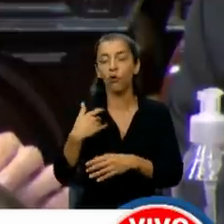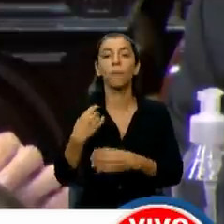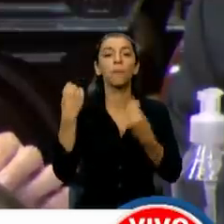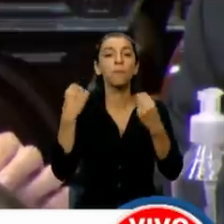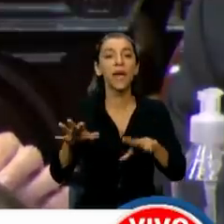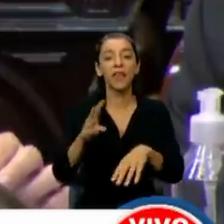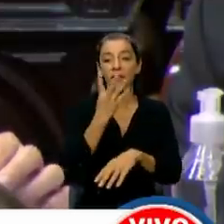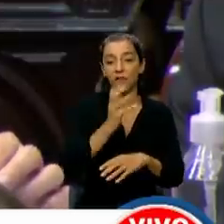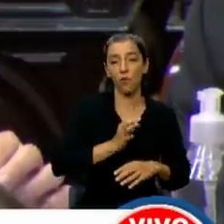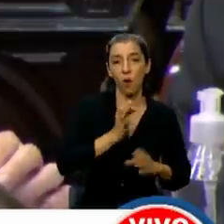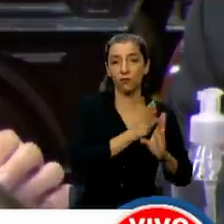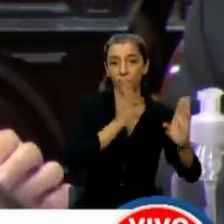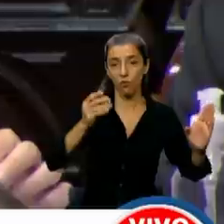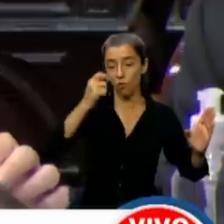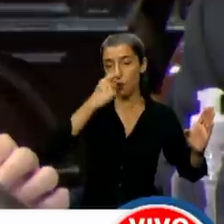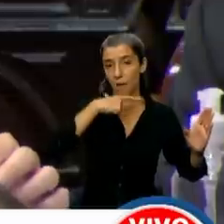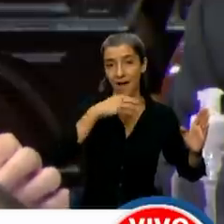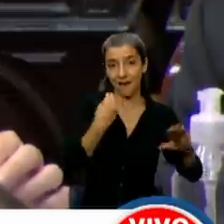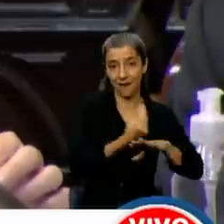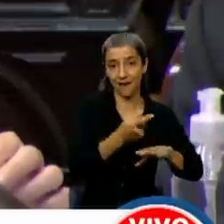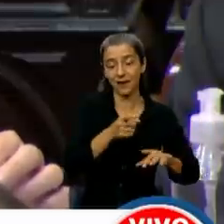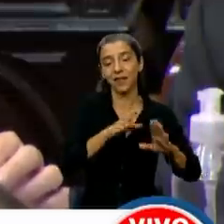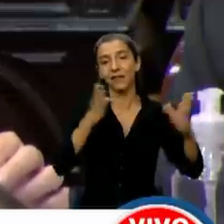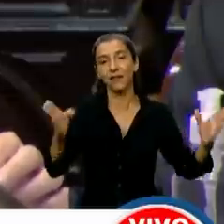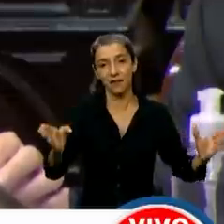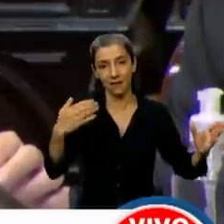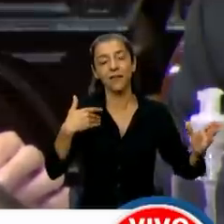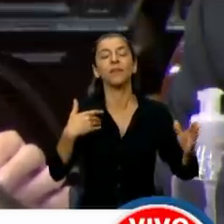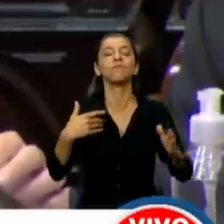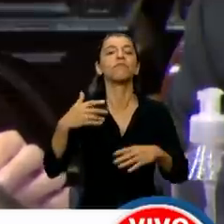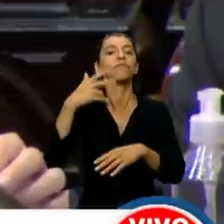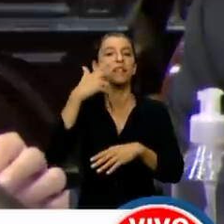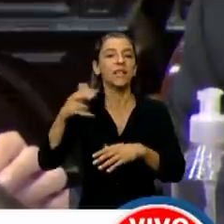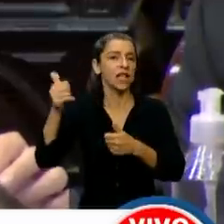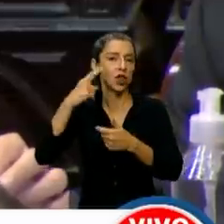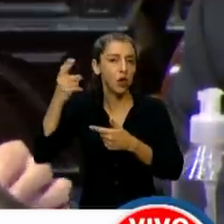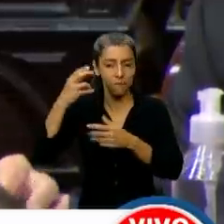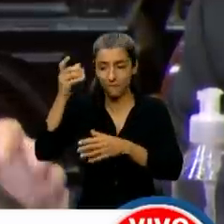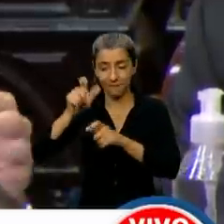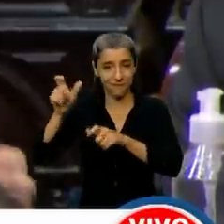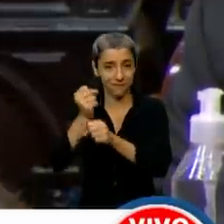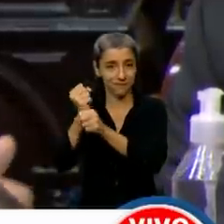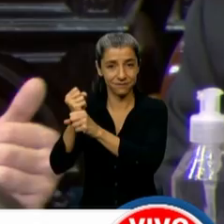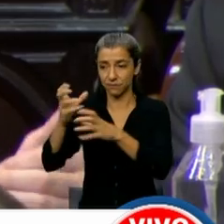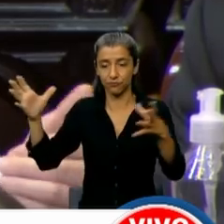del gobierno de macri fue de 276 mil 300 puestos de trabajo empleo registrado menos a eso se le agregó luego